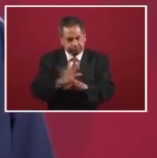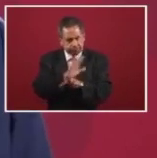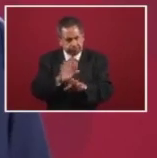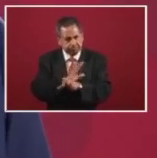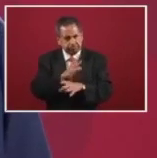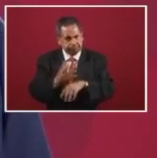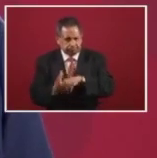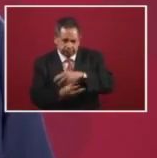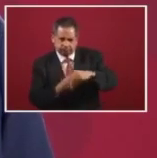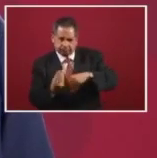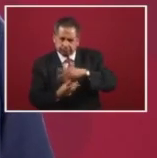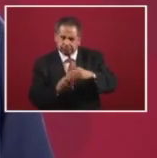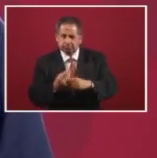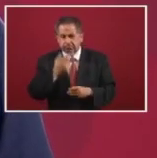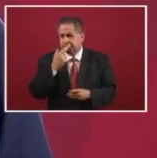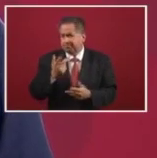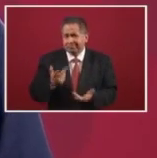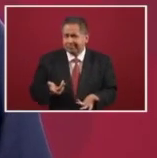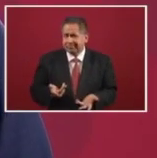productiva